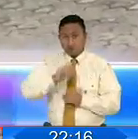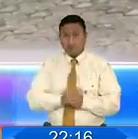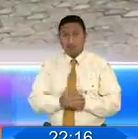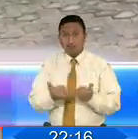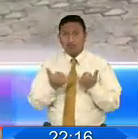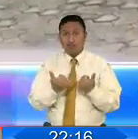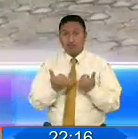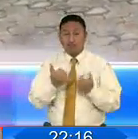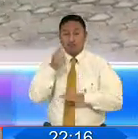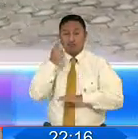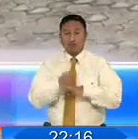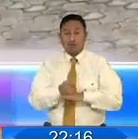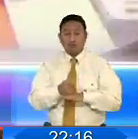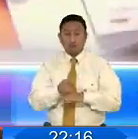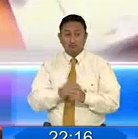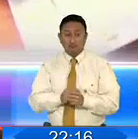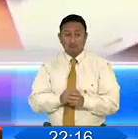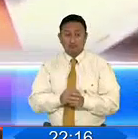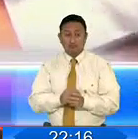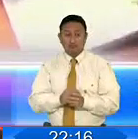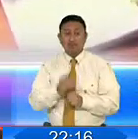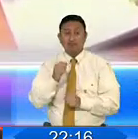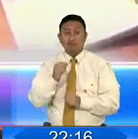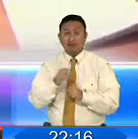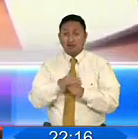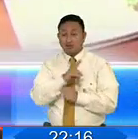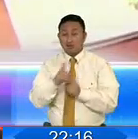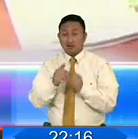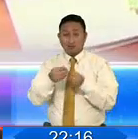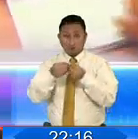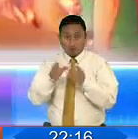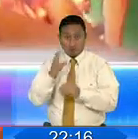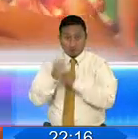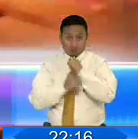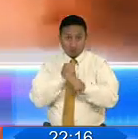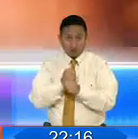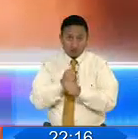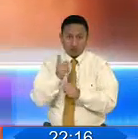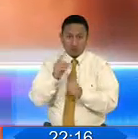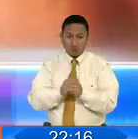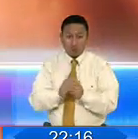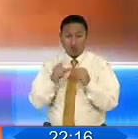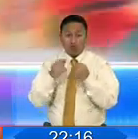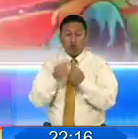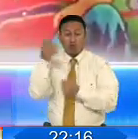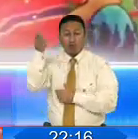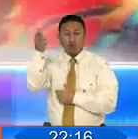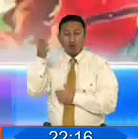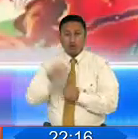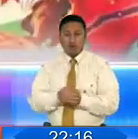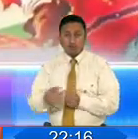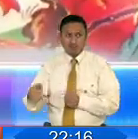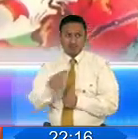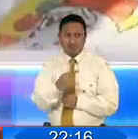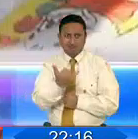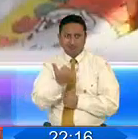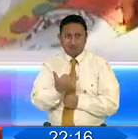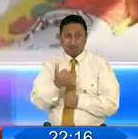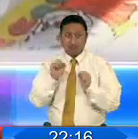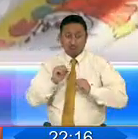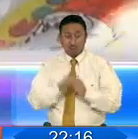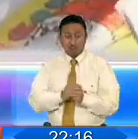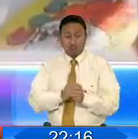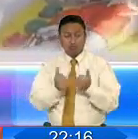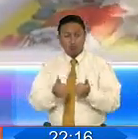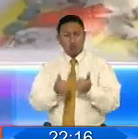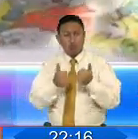mantener la disposición de que no habrán pérdidas de año para los alumnos. Desde el gremio de los maestros dicen que esto es una respuesta